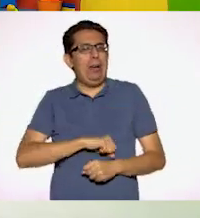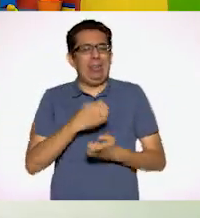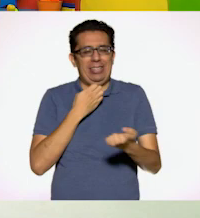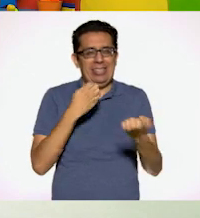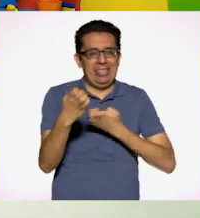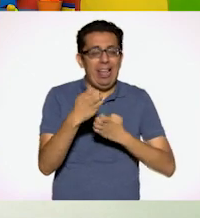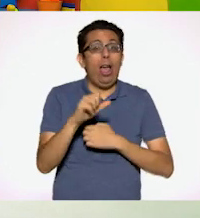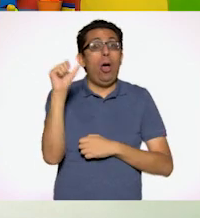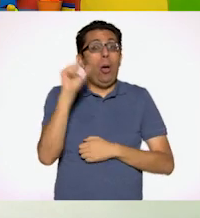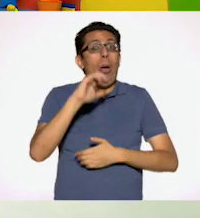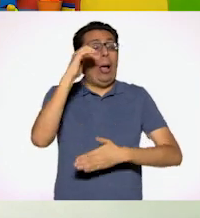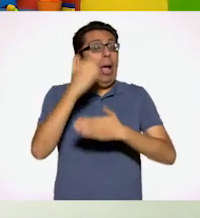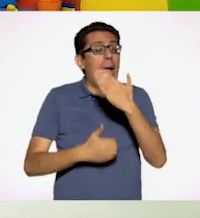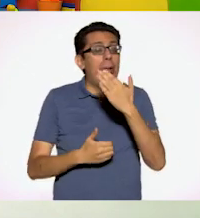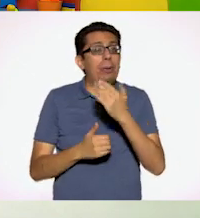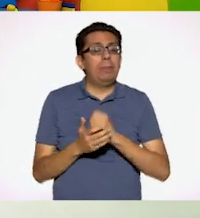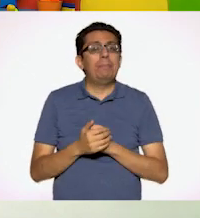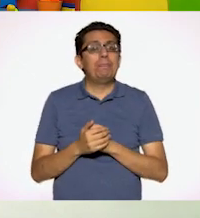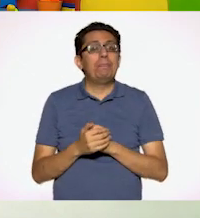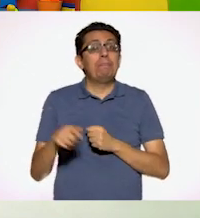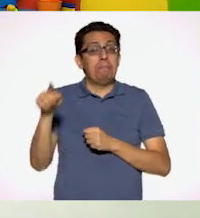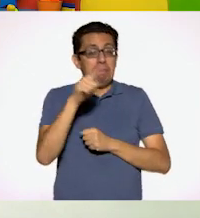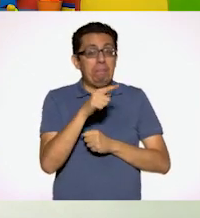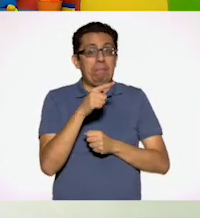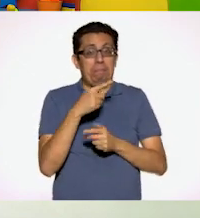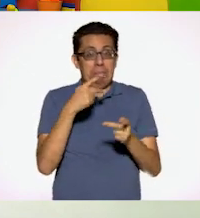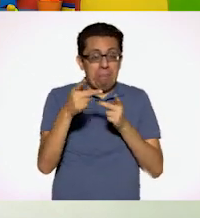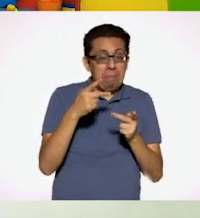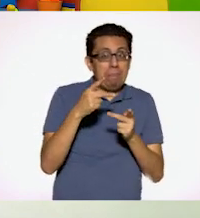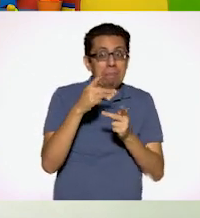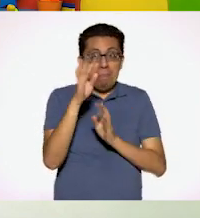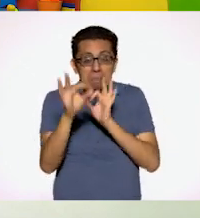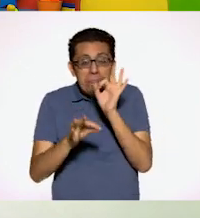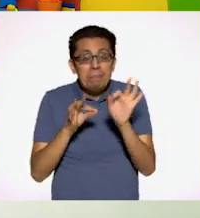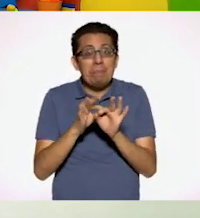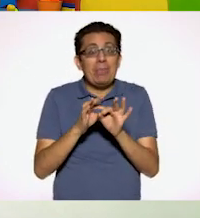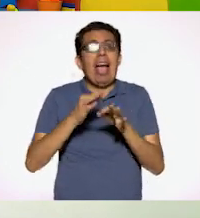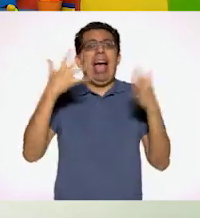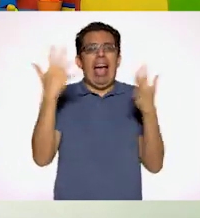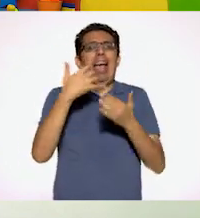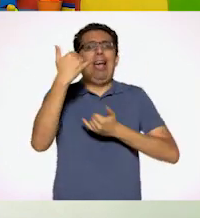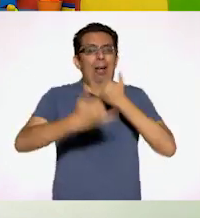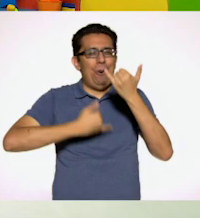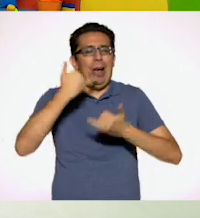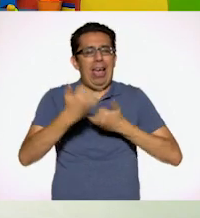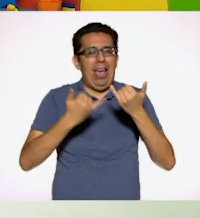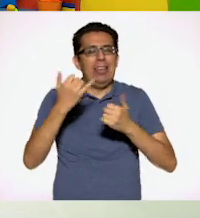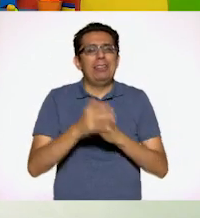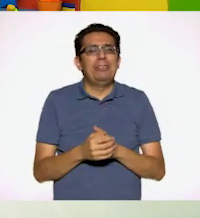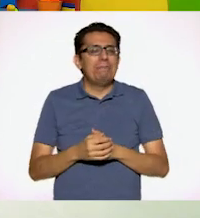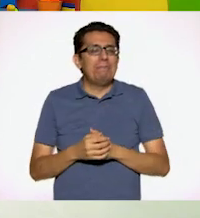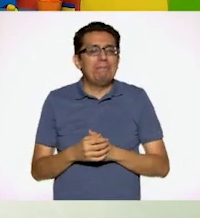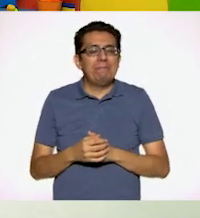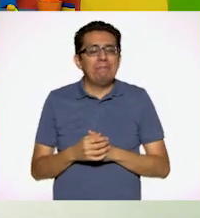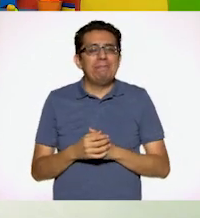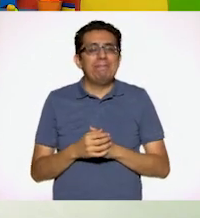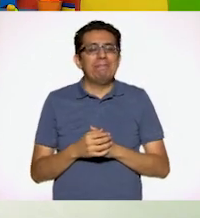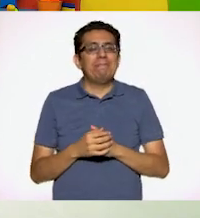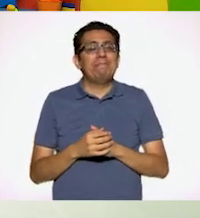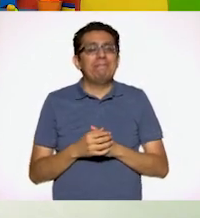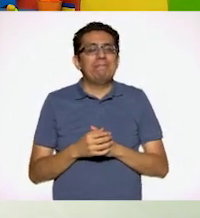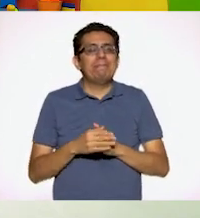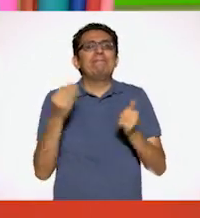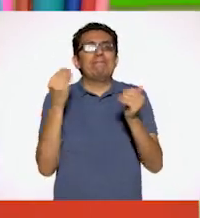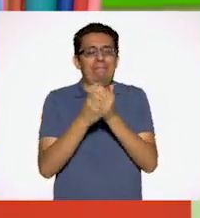hemos terminado con... ¡En sus marcas! ¡Listos a jugar!